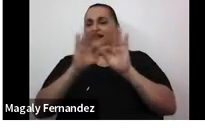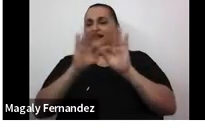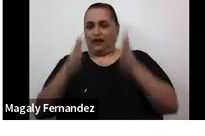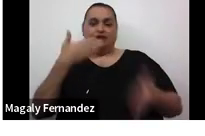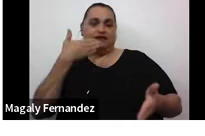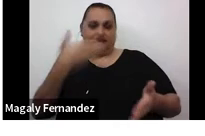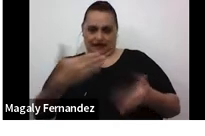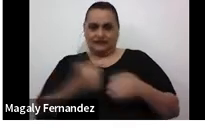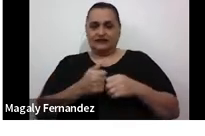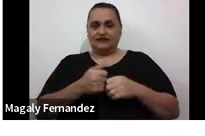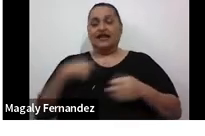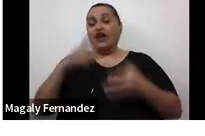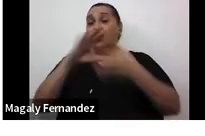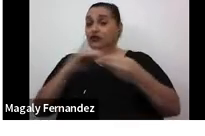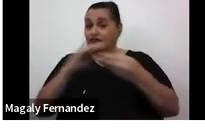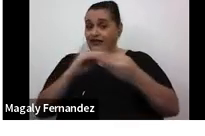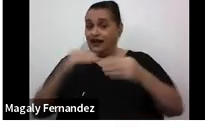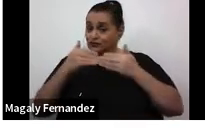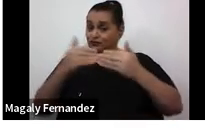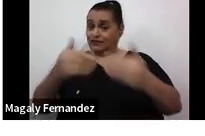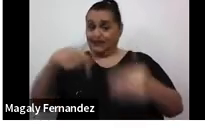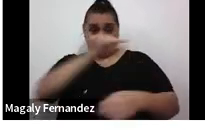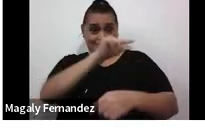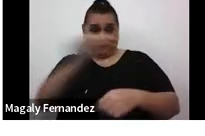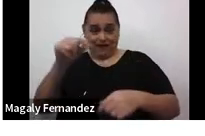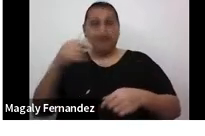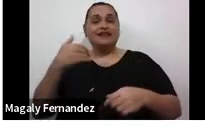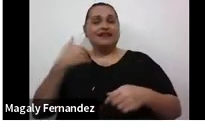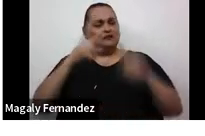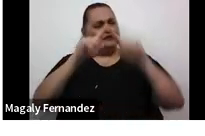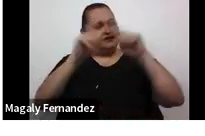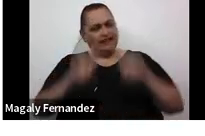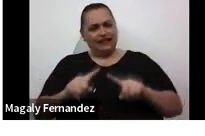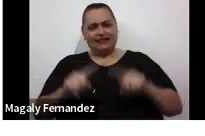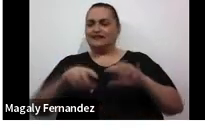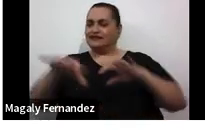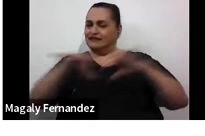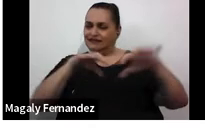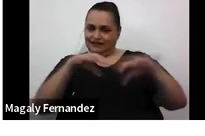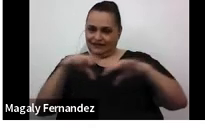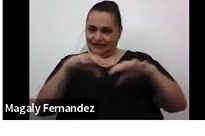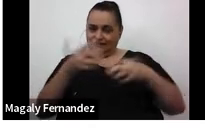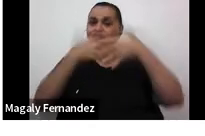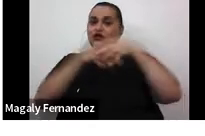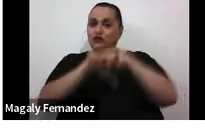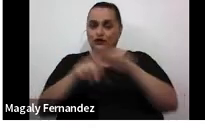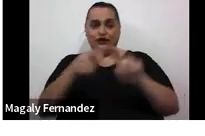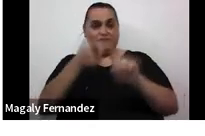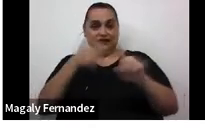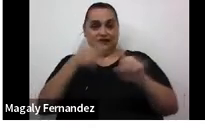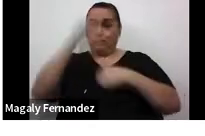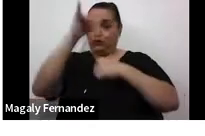y en comentarles que durante esta semana hemos tenido distintas actividades para la inclusión desde el proyecto